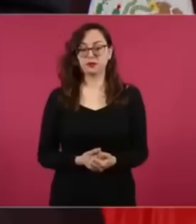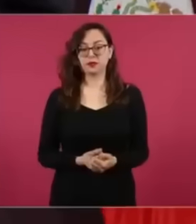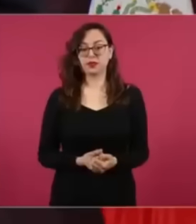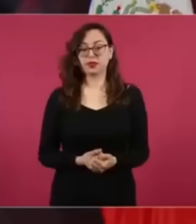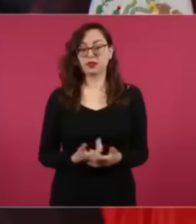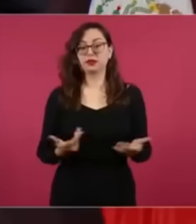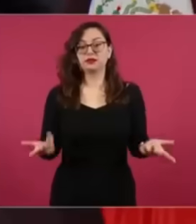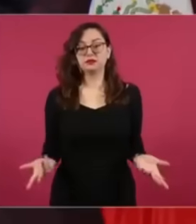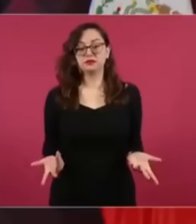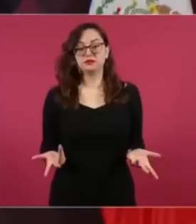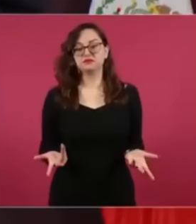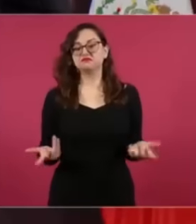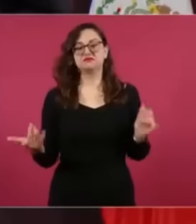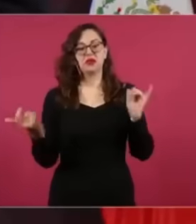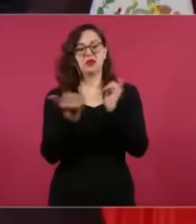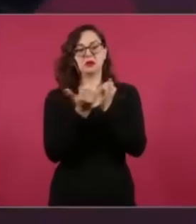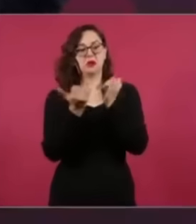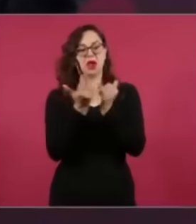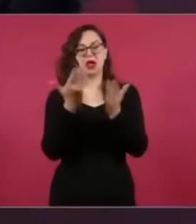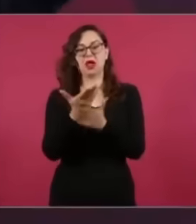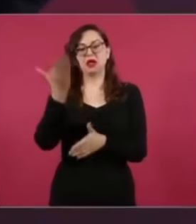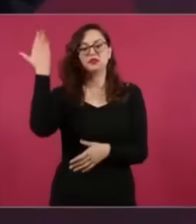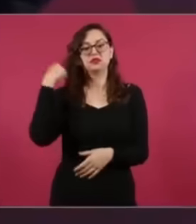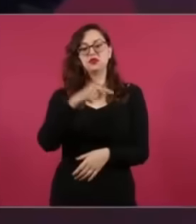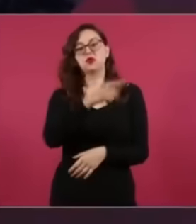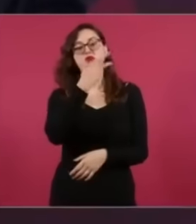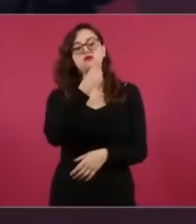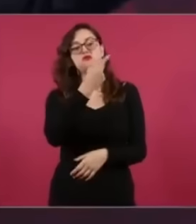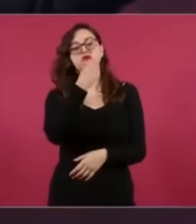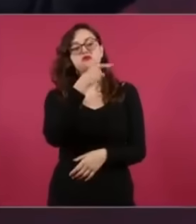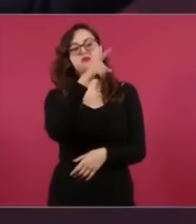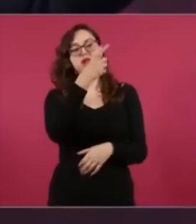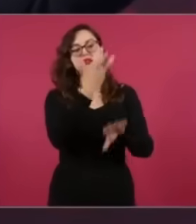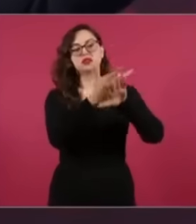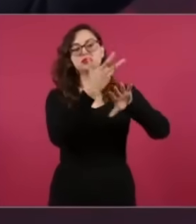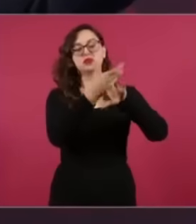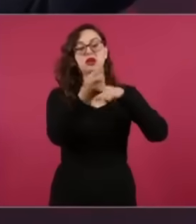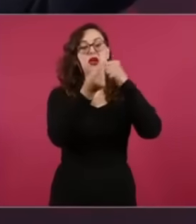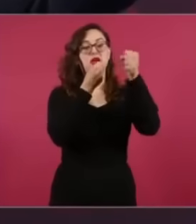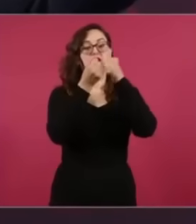recibe López Obrador dinero del cartel de Sinaloa,